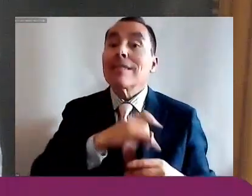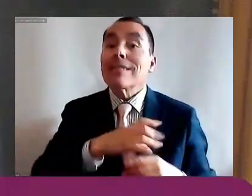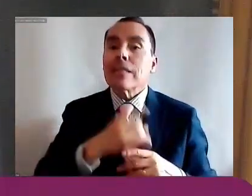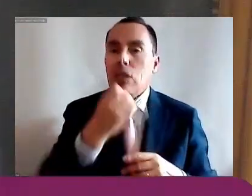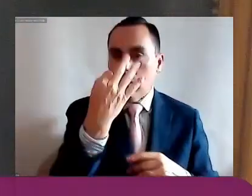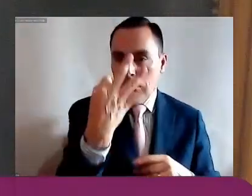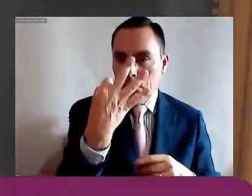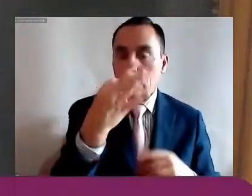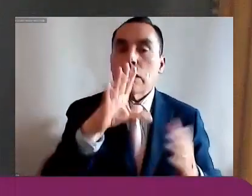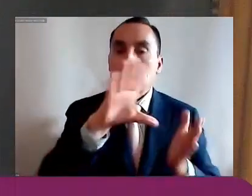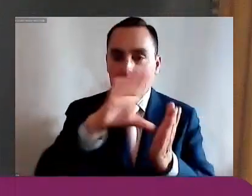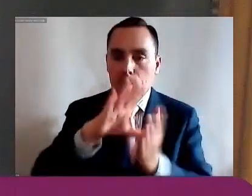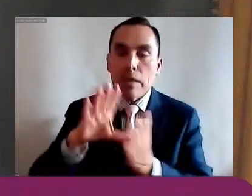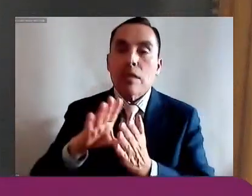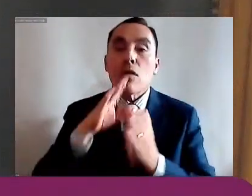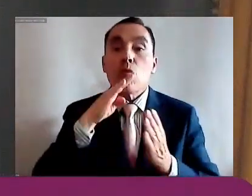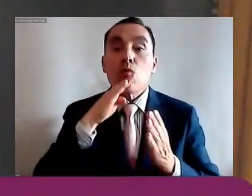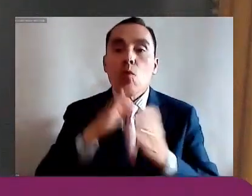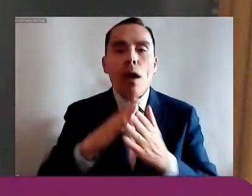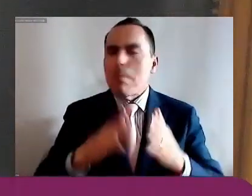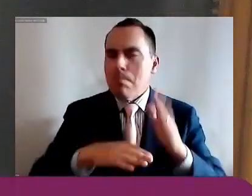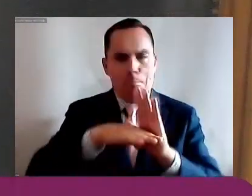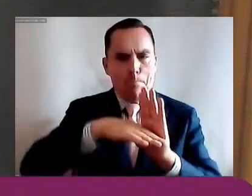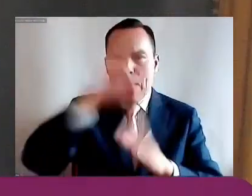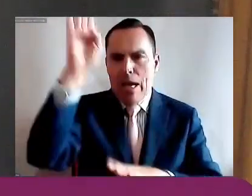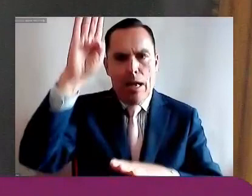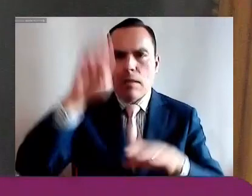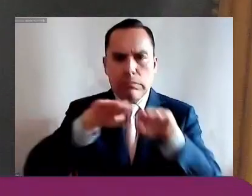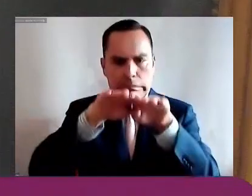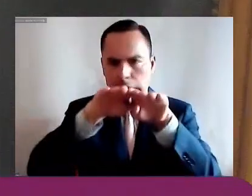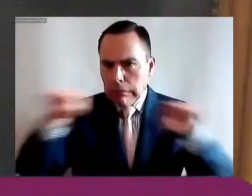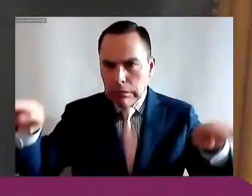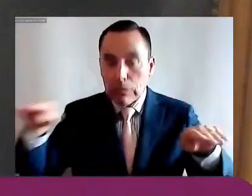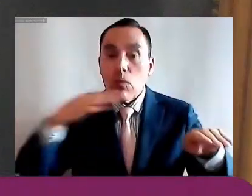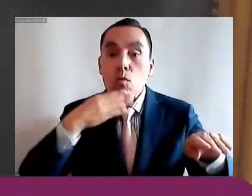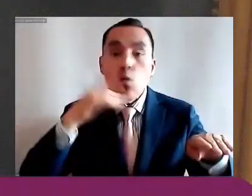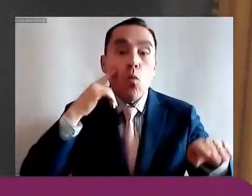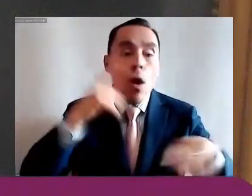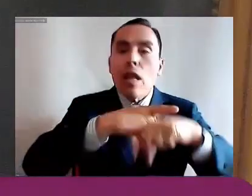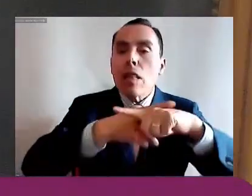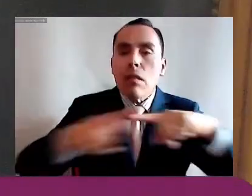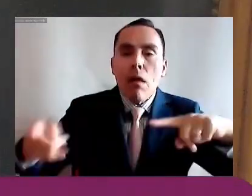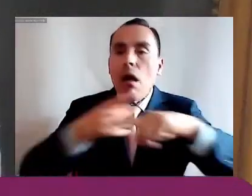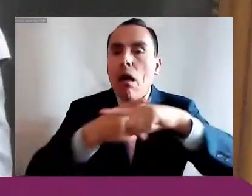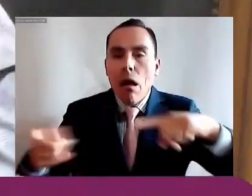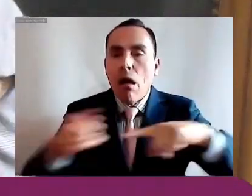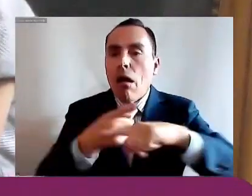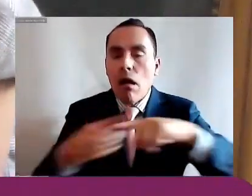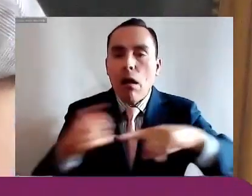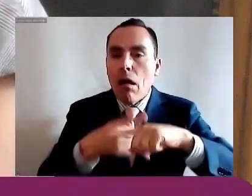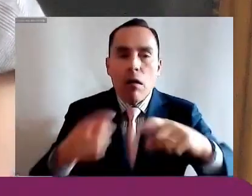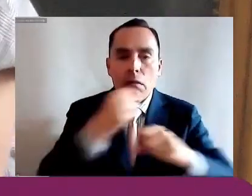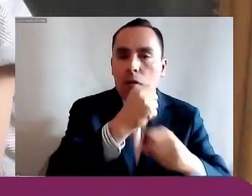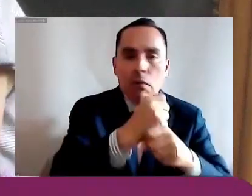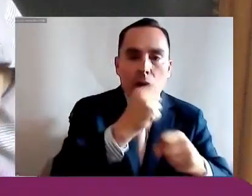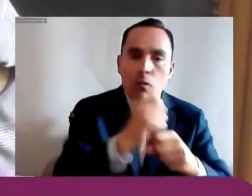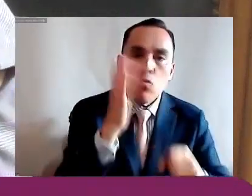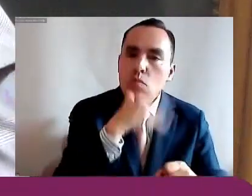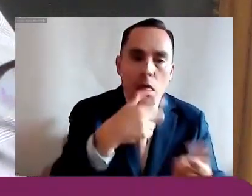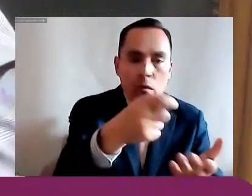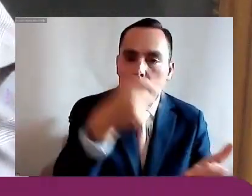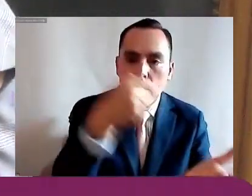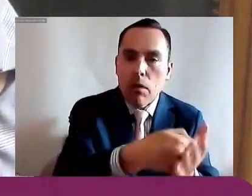con mayor asimetría en la distribución del tiempo semanal dedicado al trabajo no remunerado. Así, en Chile, las mujeres dedican